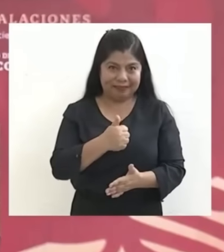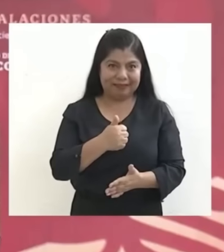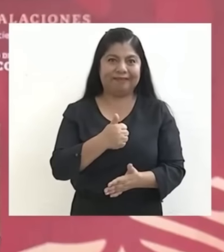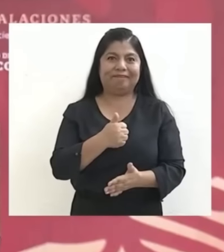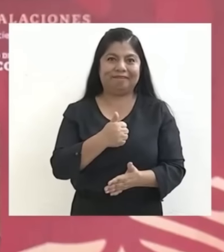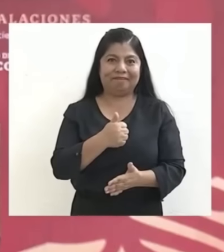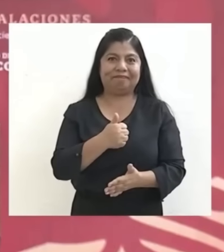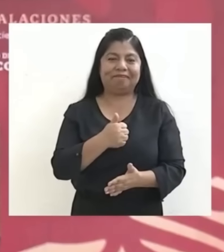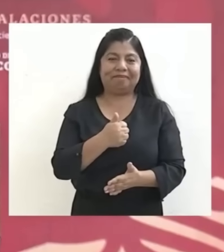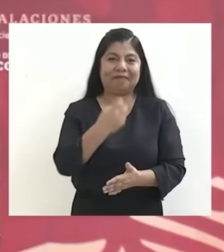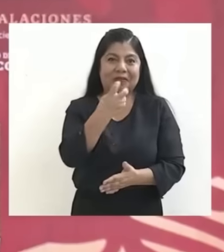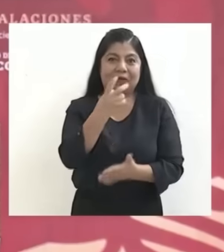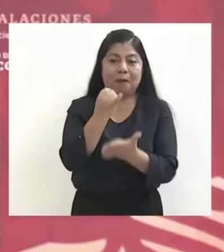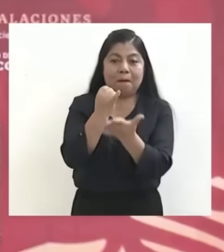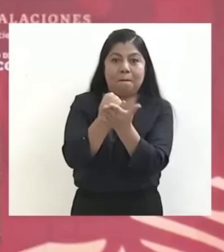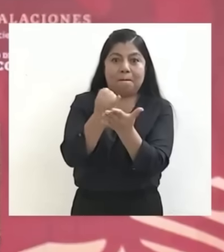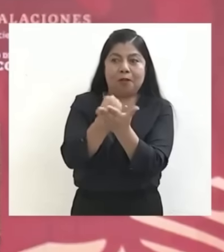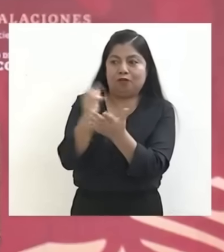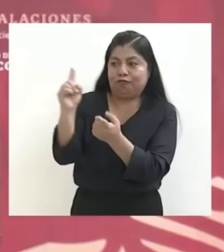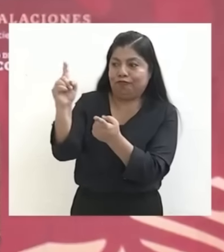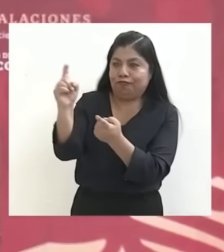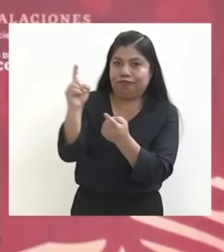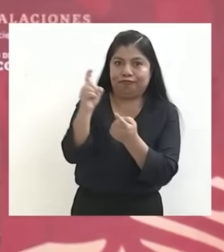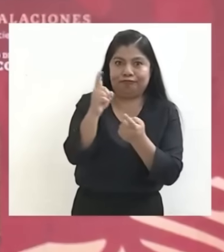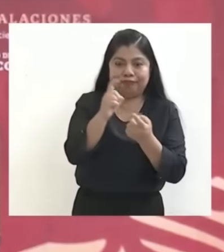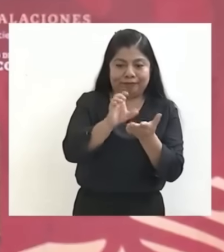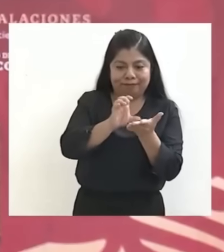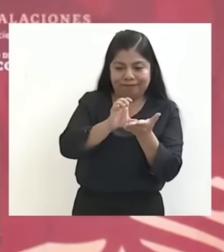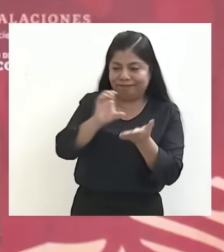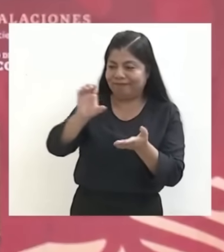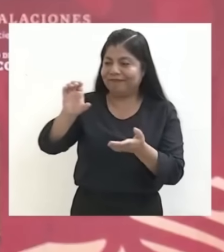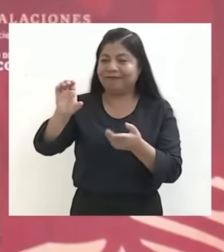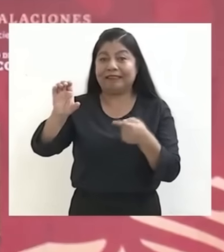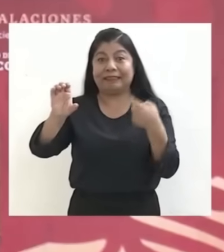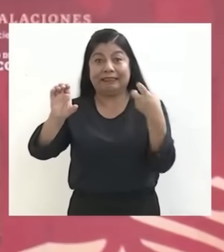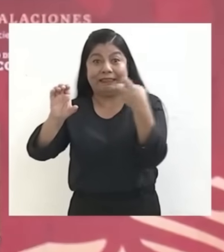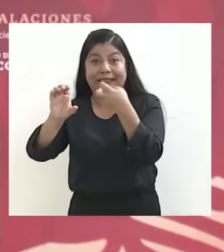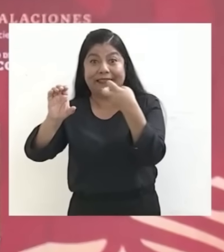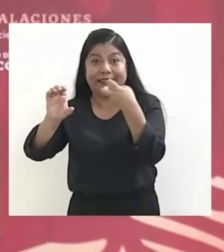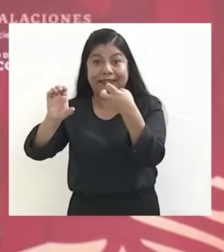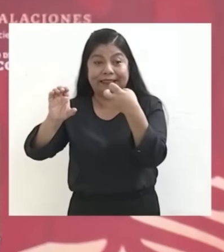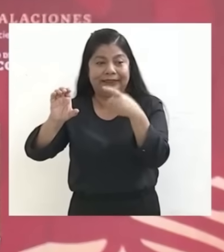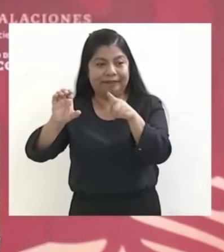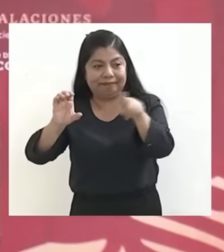recursos hasta en las más pequeñas comunidades del país.